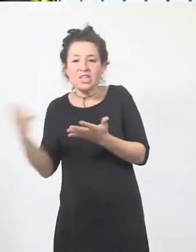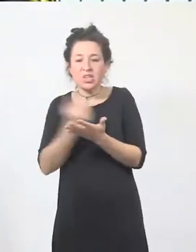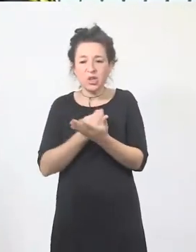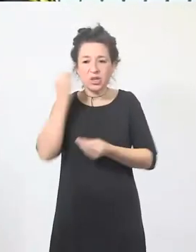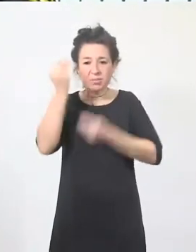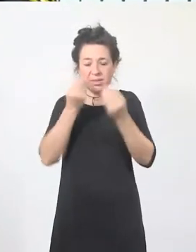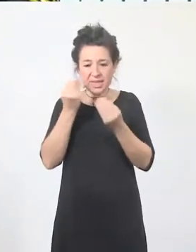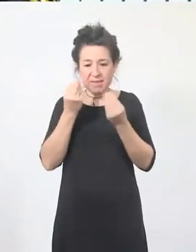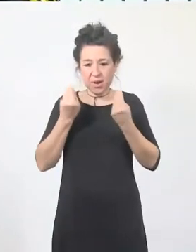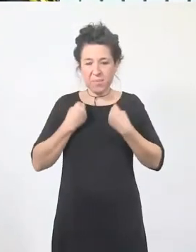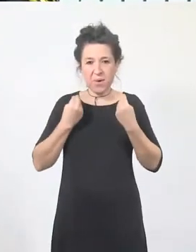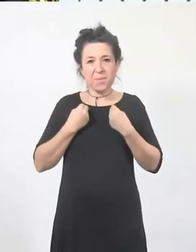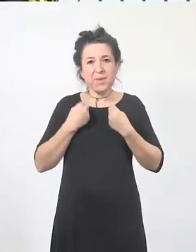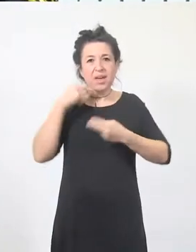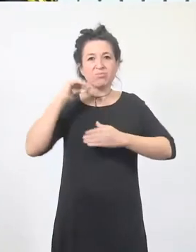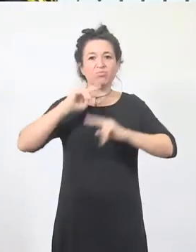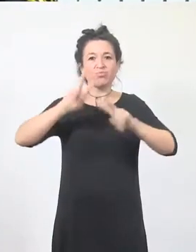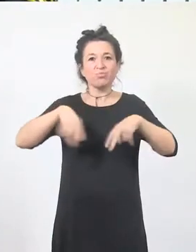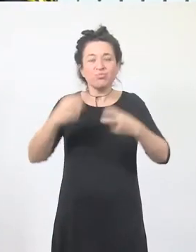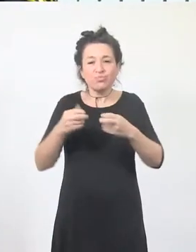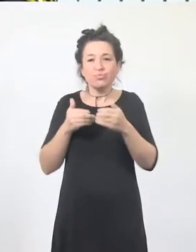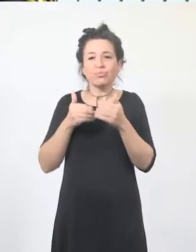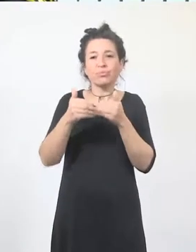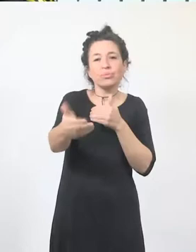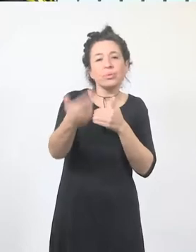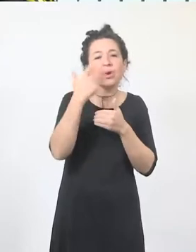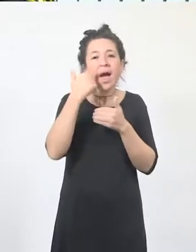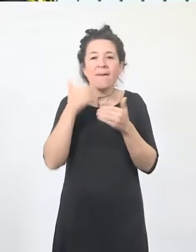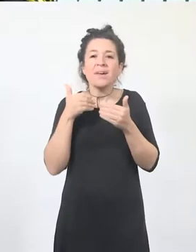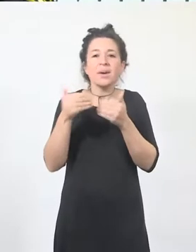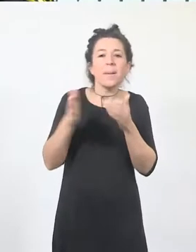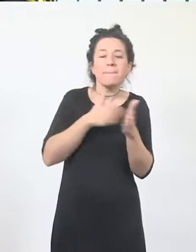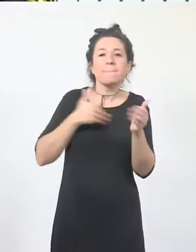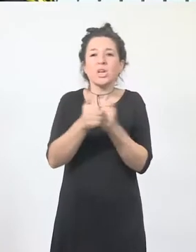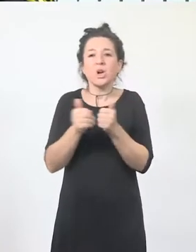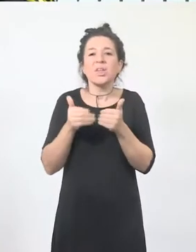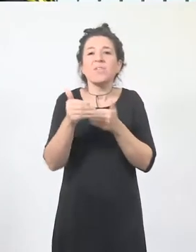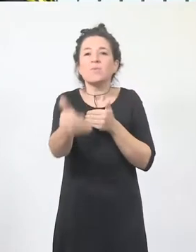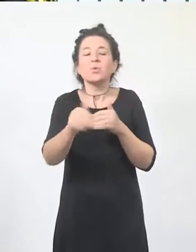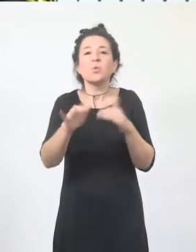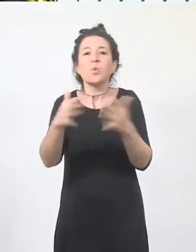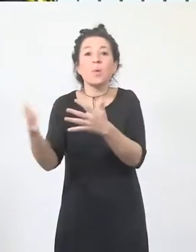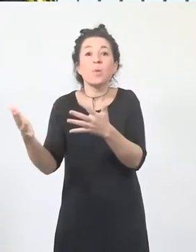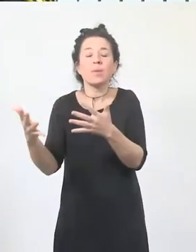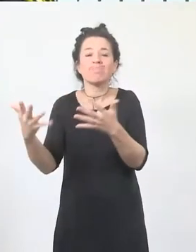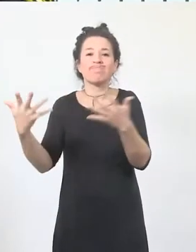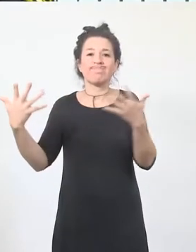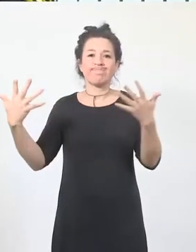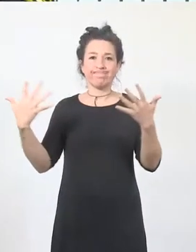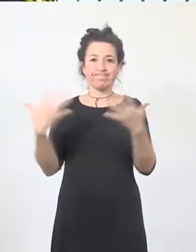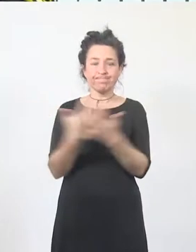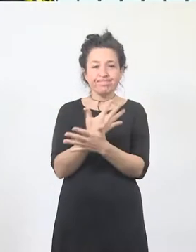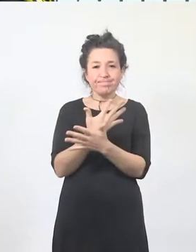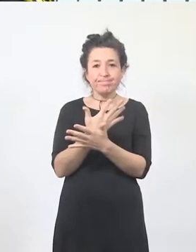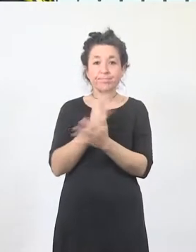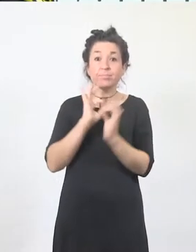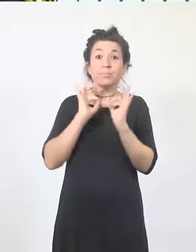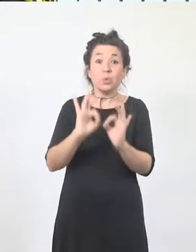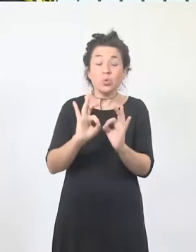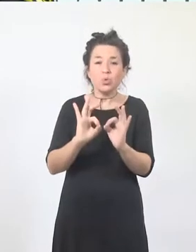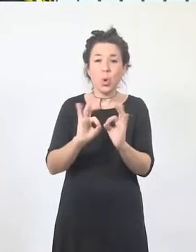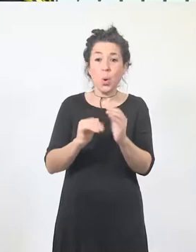a plantear, a fijar en sus prioridades hacia un futuro. Desgraciadamente,